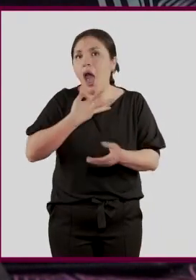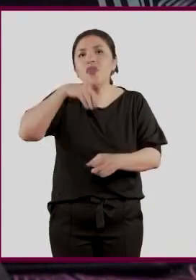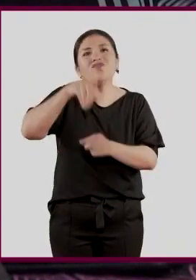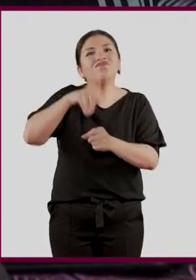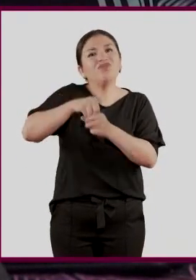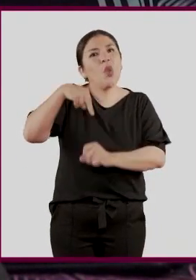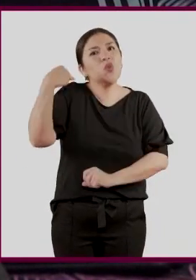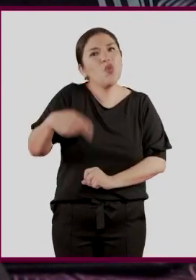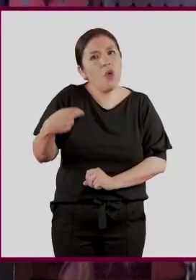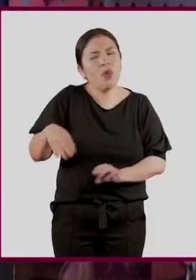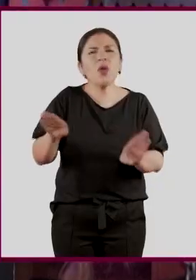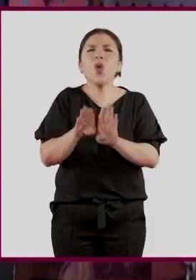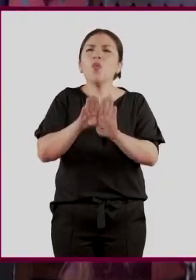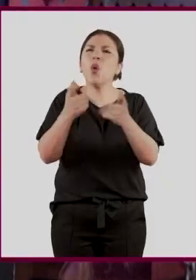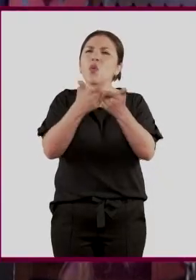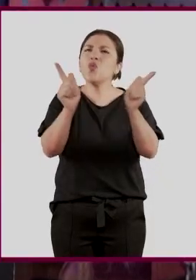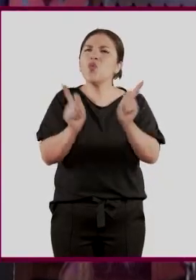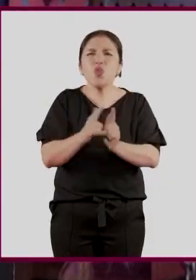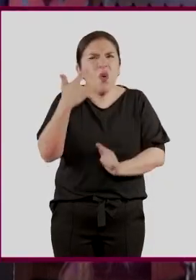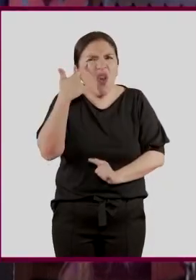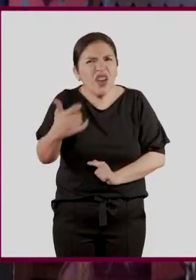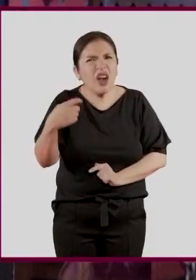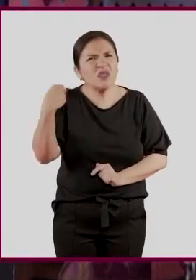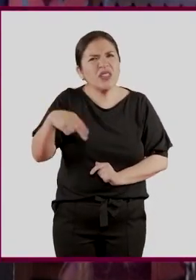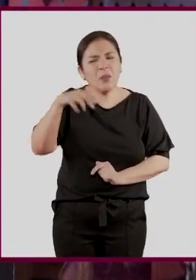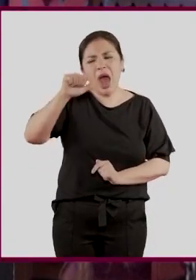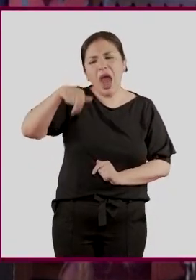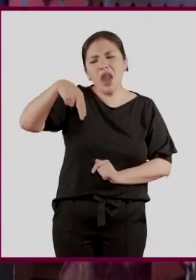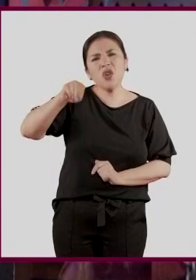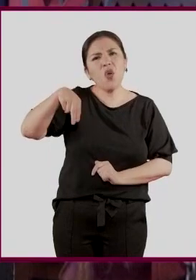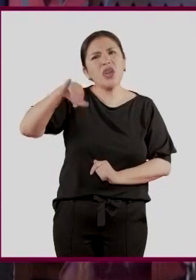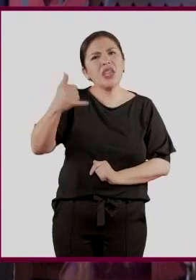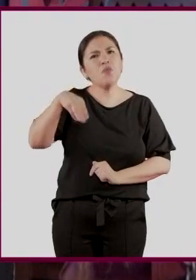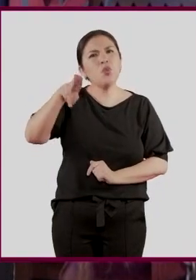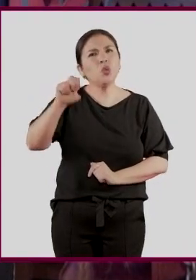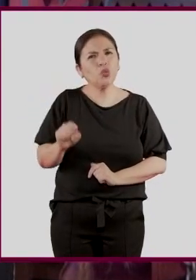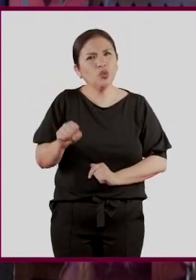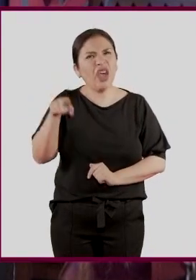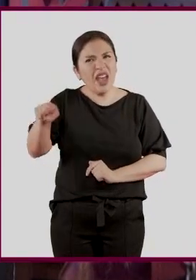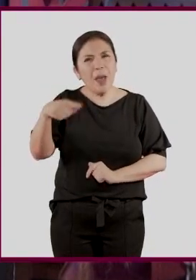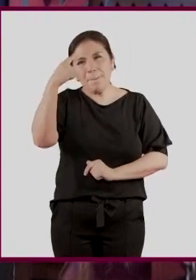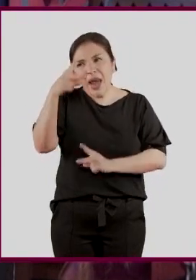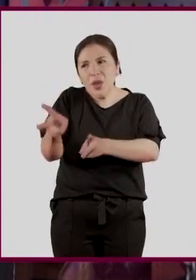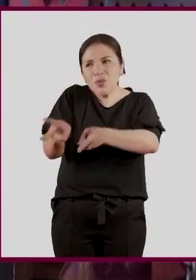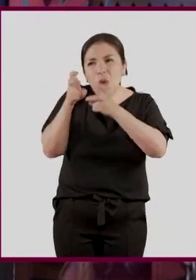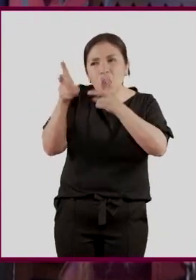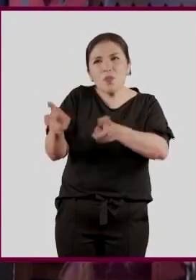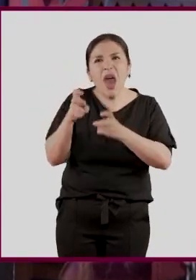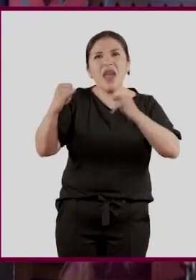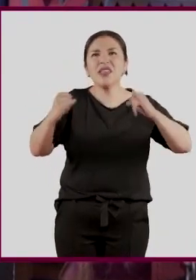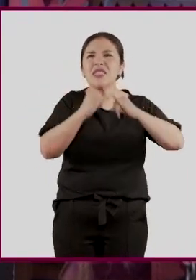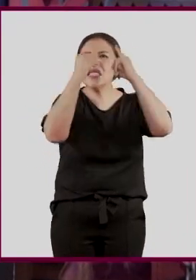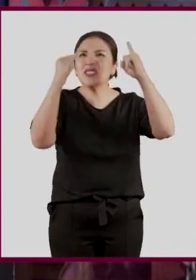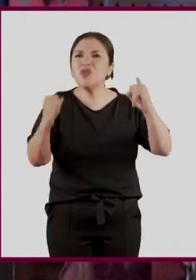anónimos en la actualidad, como ese grupo misterioso llamado Anonymous, que se dedica a hackear